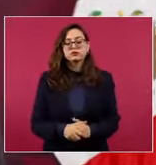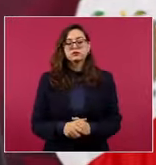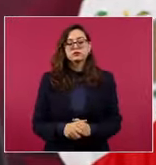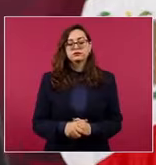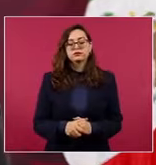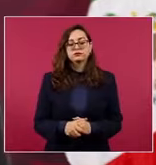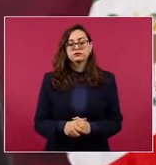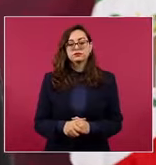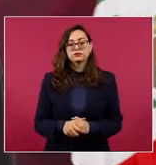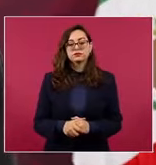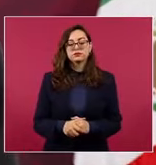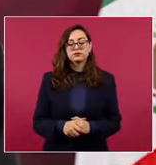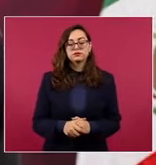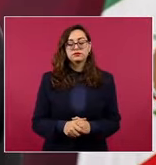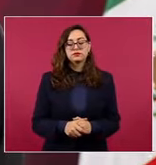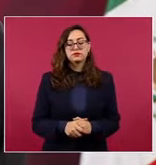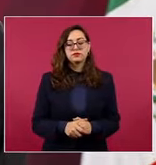las obras